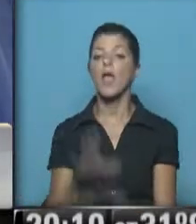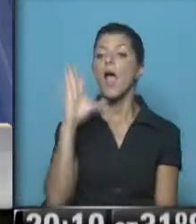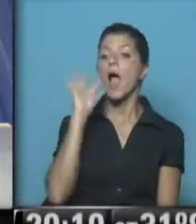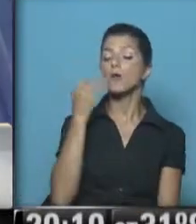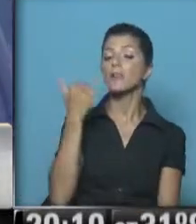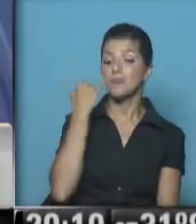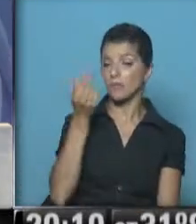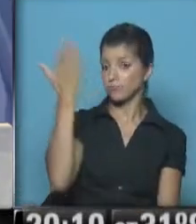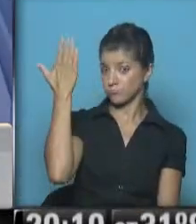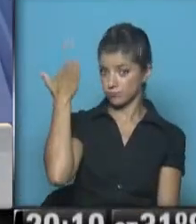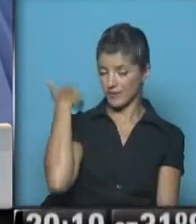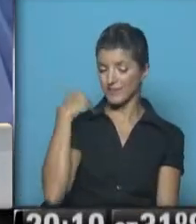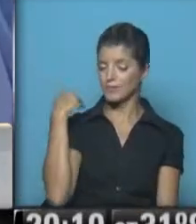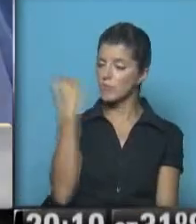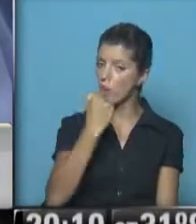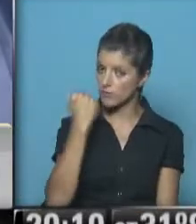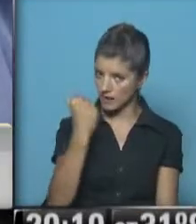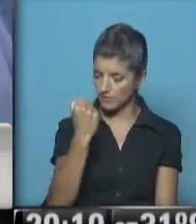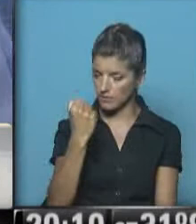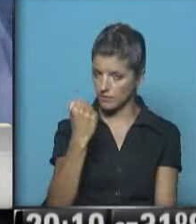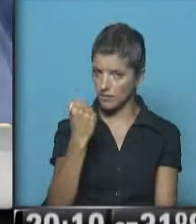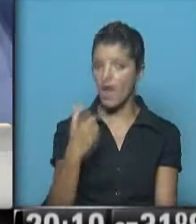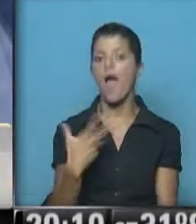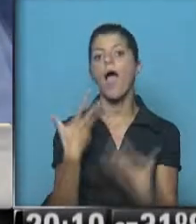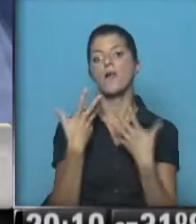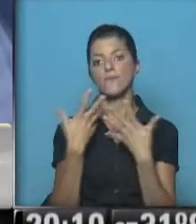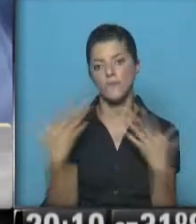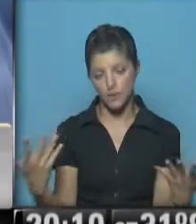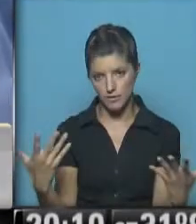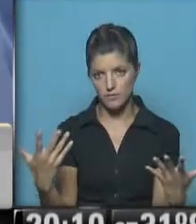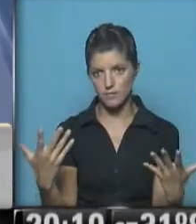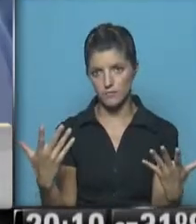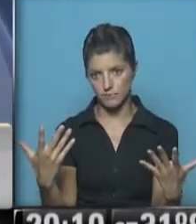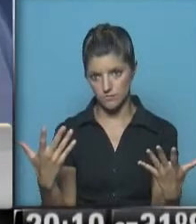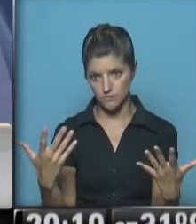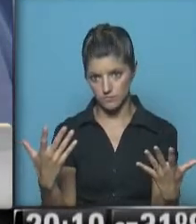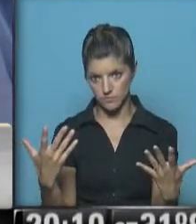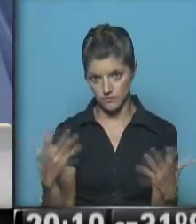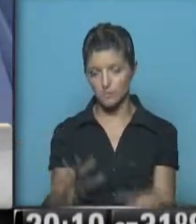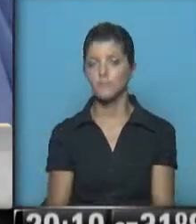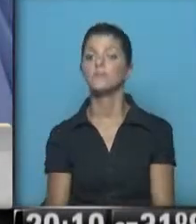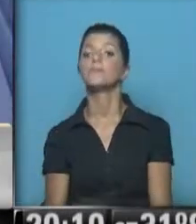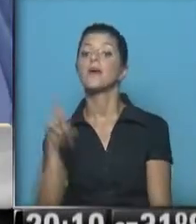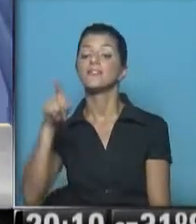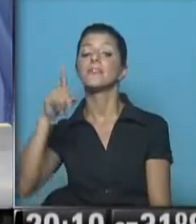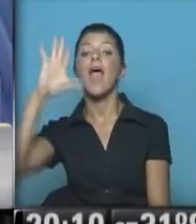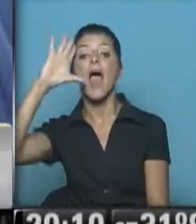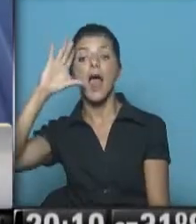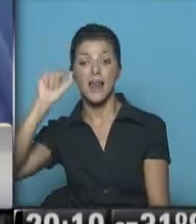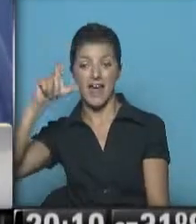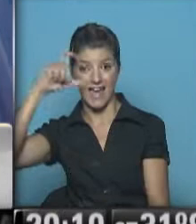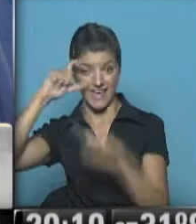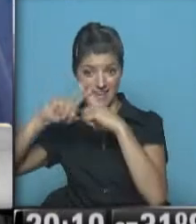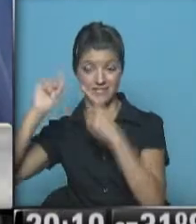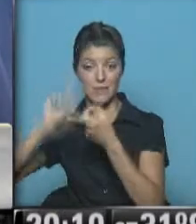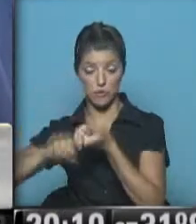repitiendo hace varios días y que es importantísimo. Finalmente, querella, es decir, la doctora Arroyo